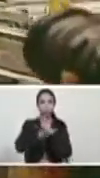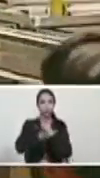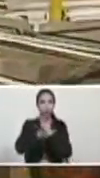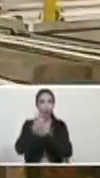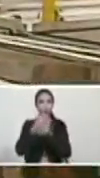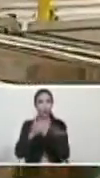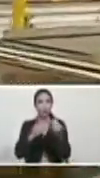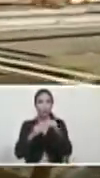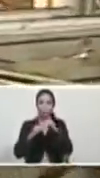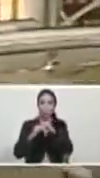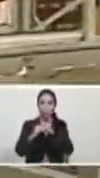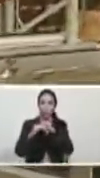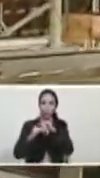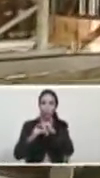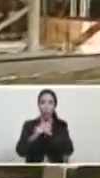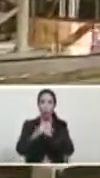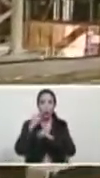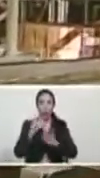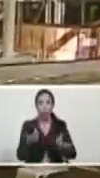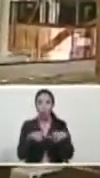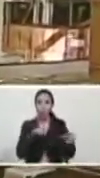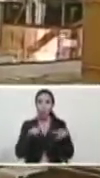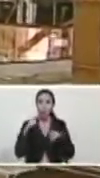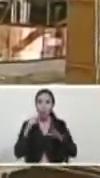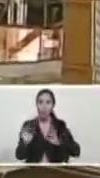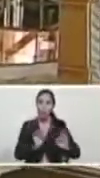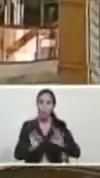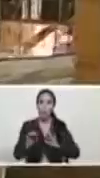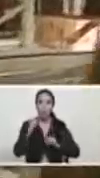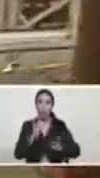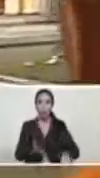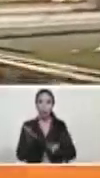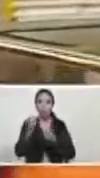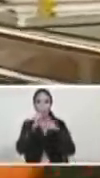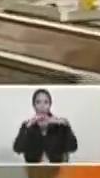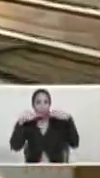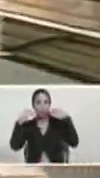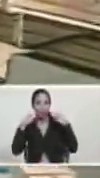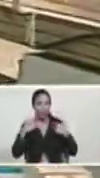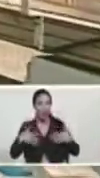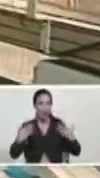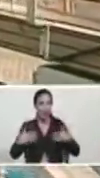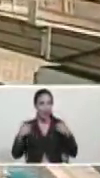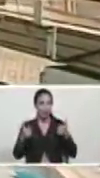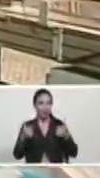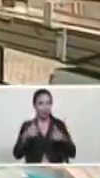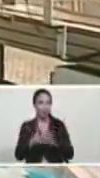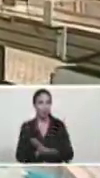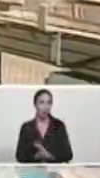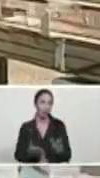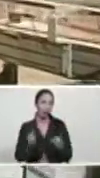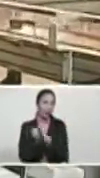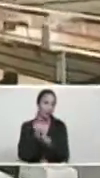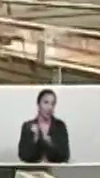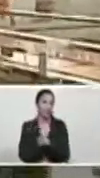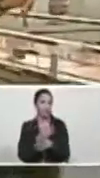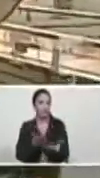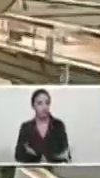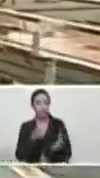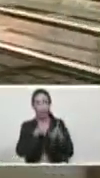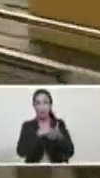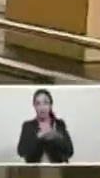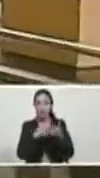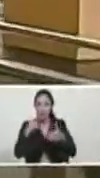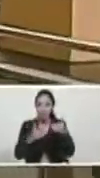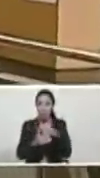robotizadas, todo listo. Aquí están los trabajadores, siempre con su sonrisa de batalla, de lucha. Ahí está, mira, aquí van